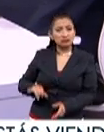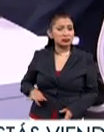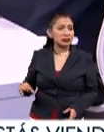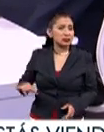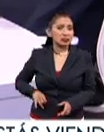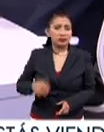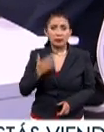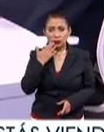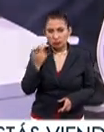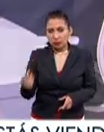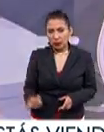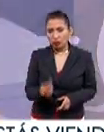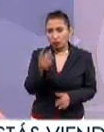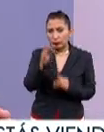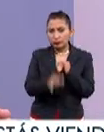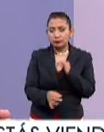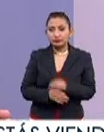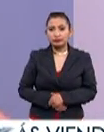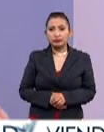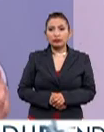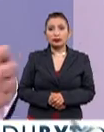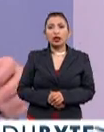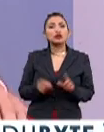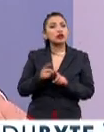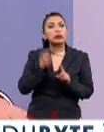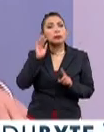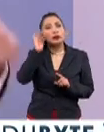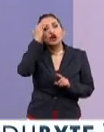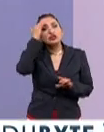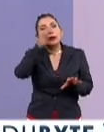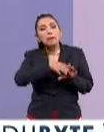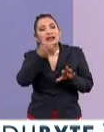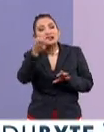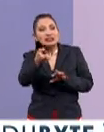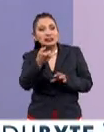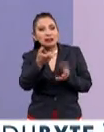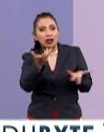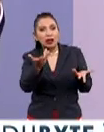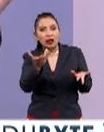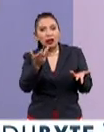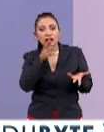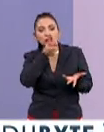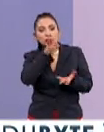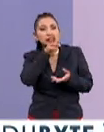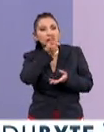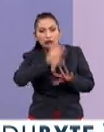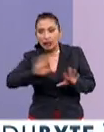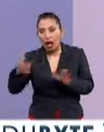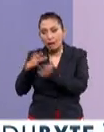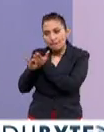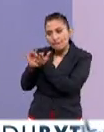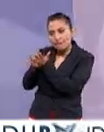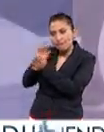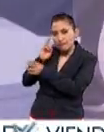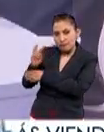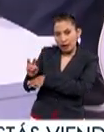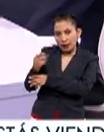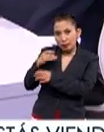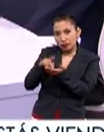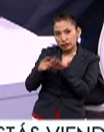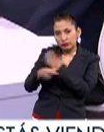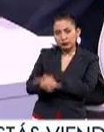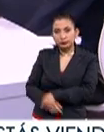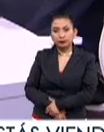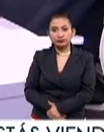parece. Yo les preguntaría por último, ¿dónde se puede conocer más de esto de estos resultados que ya les ha arrojado este